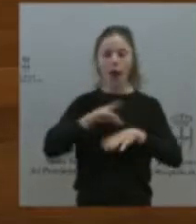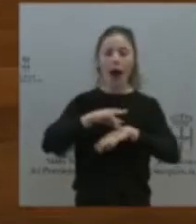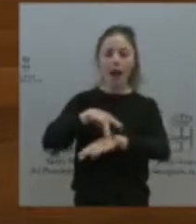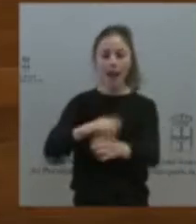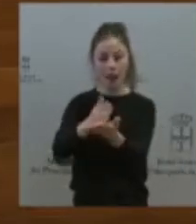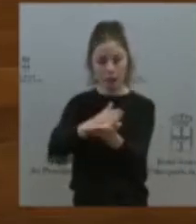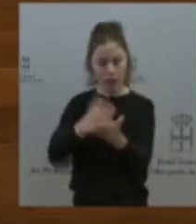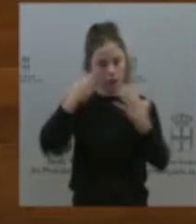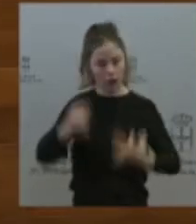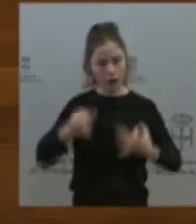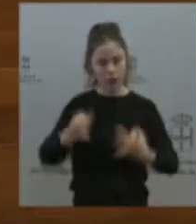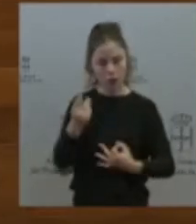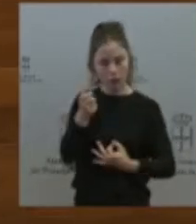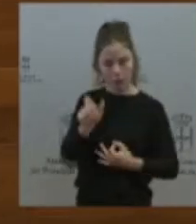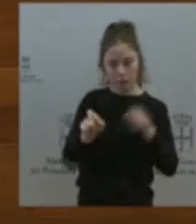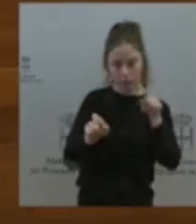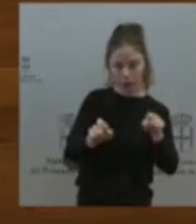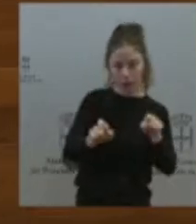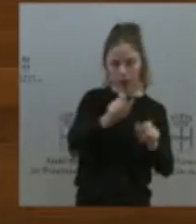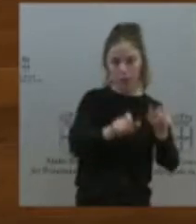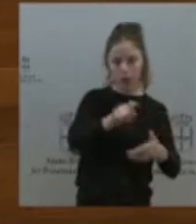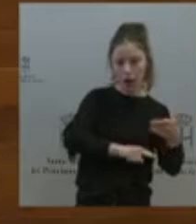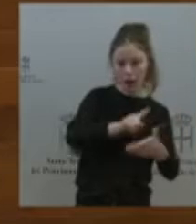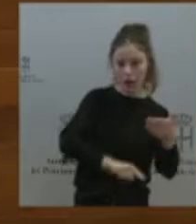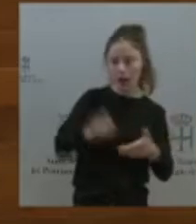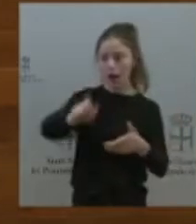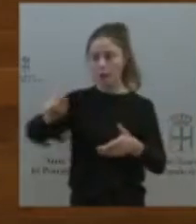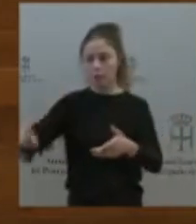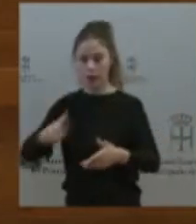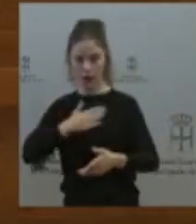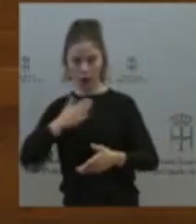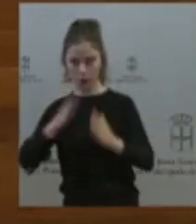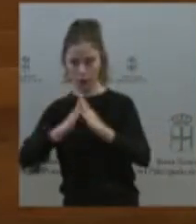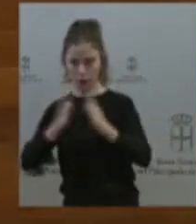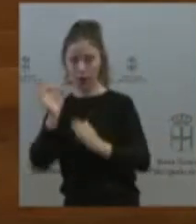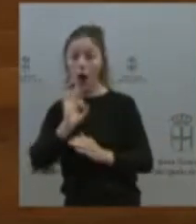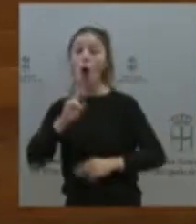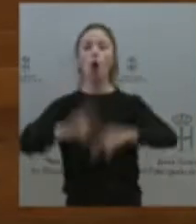la gente que alquila y la gente que está en la casa, o con construcción de nueva vivienda pública, ¿no? Hay que actuar en materia de vivienda.